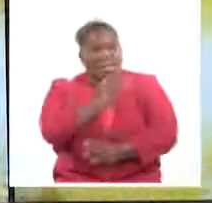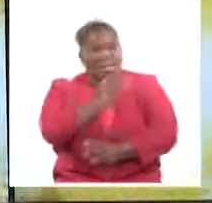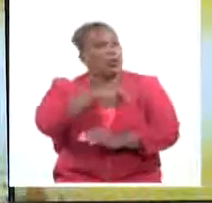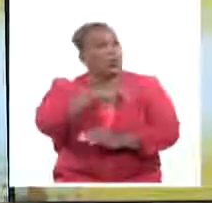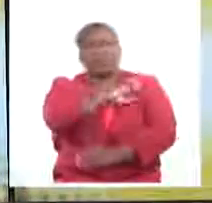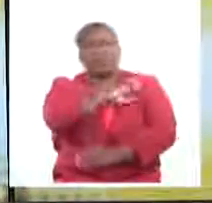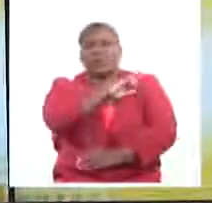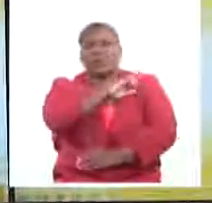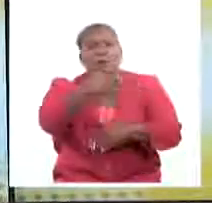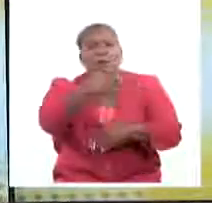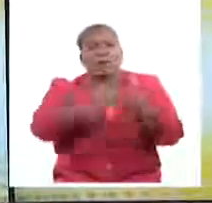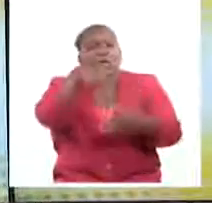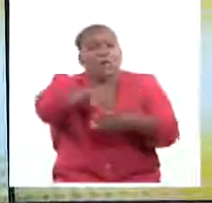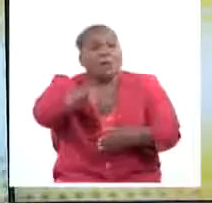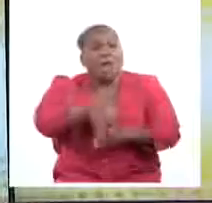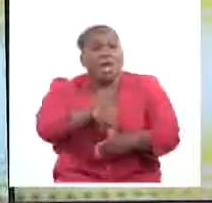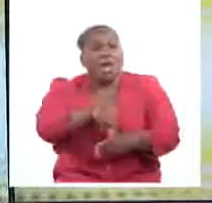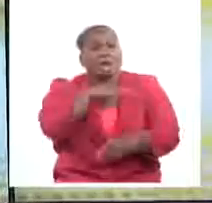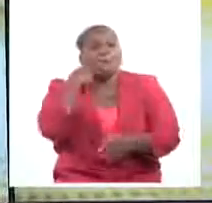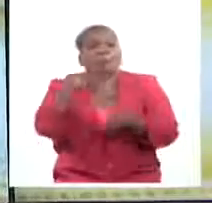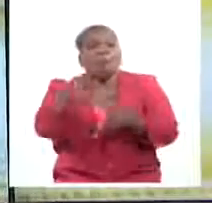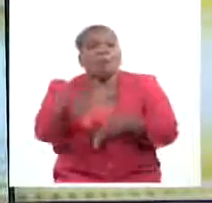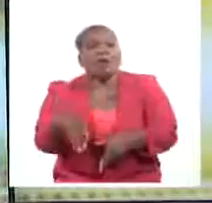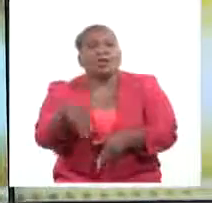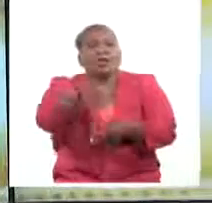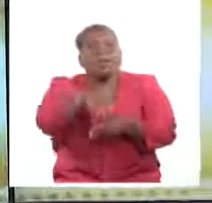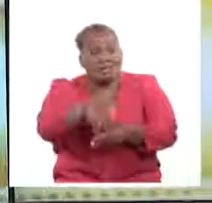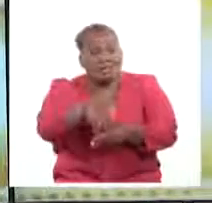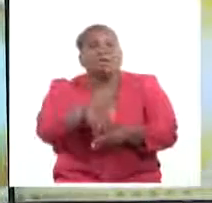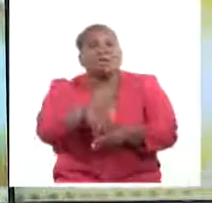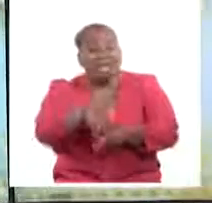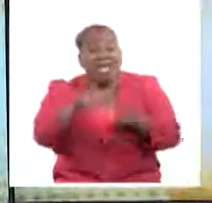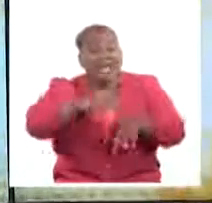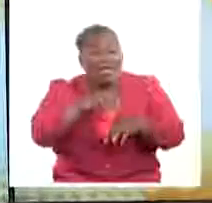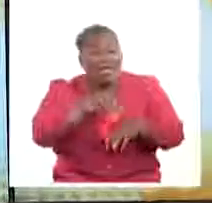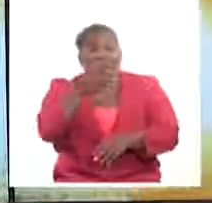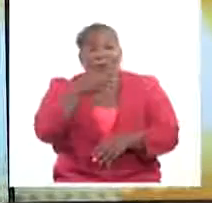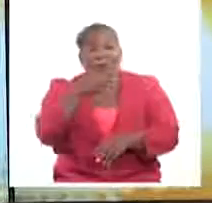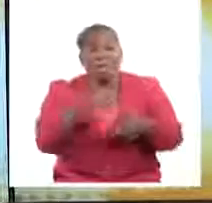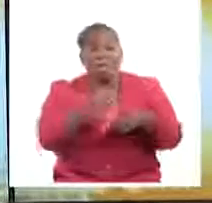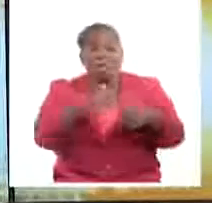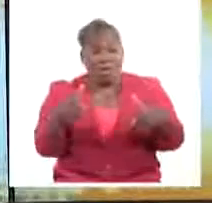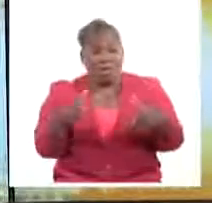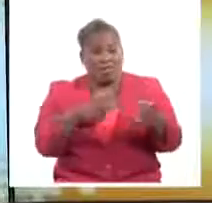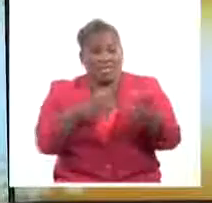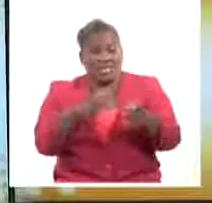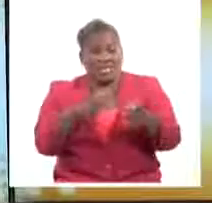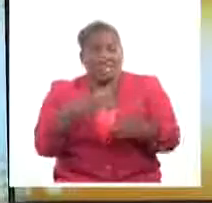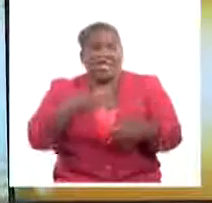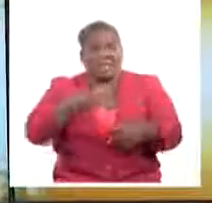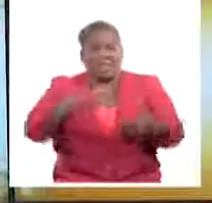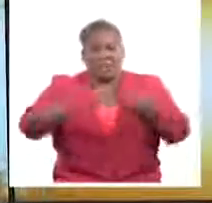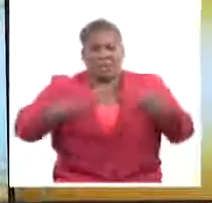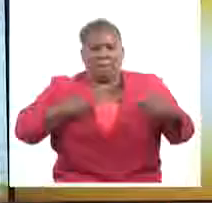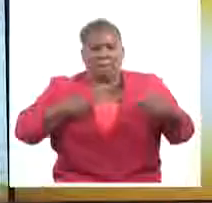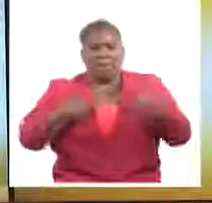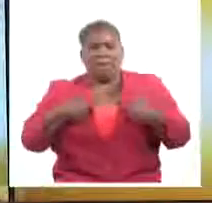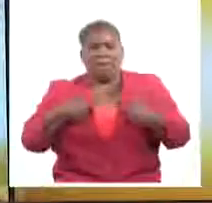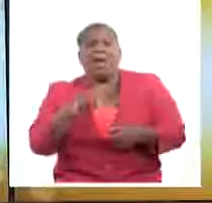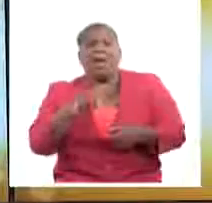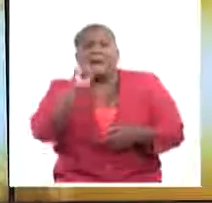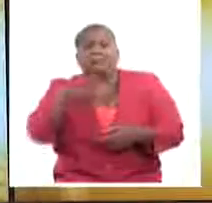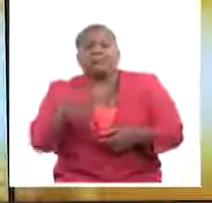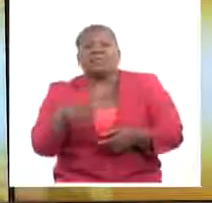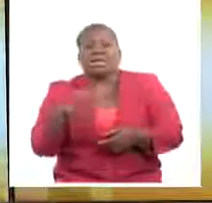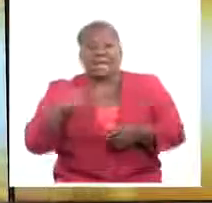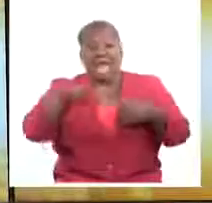de la violencia ni de las muertes, cuando los peritos han certificado que la mayoría de los fallecidos tienen impactos de bala en la cabeza y el